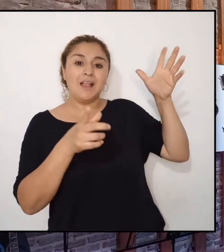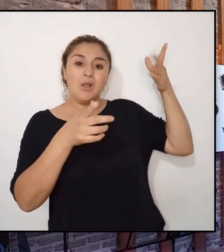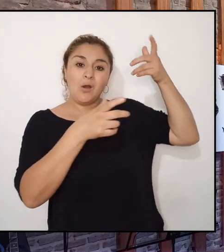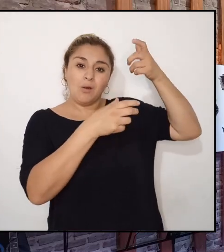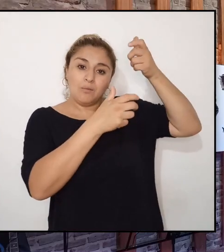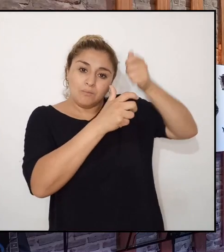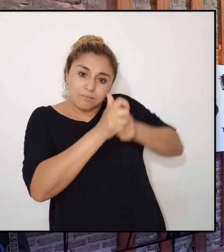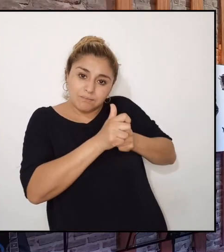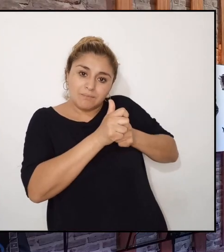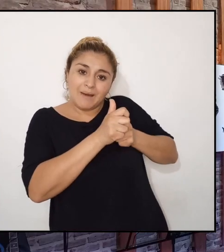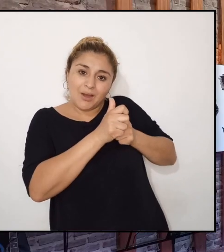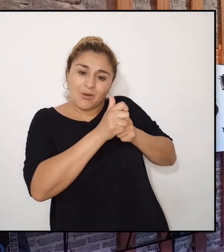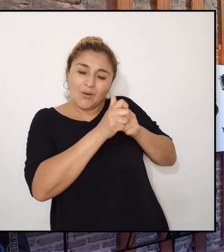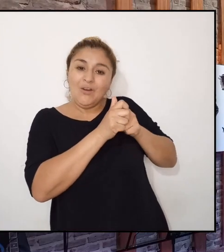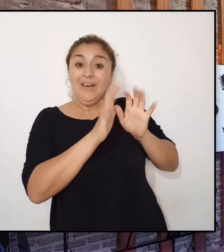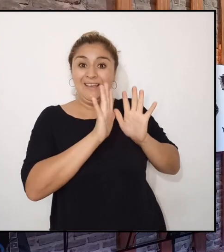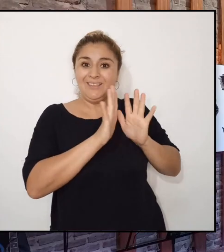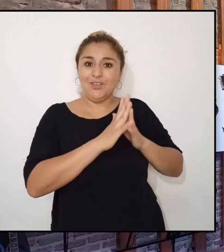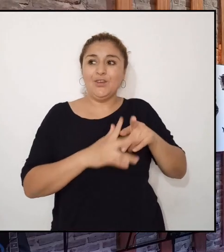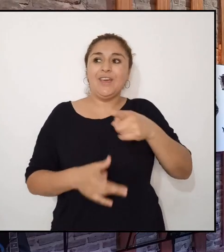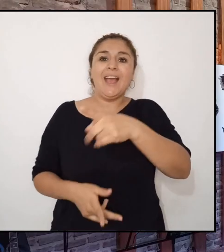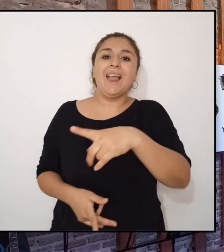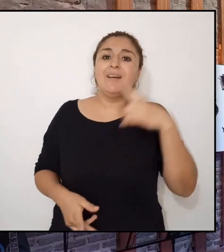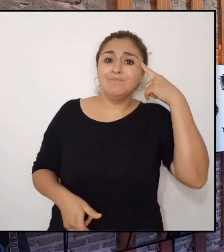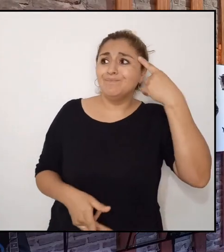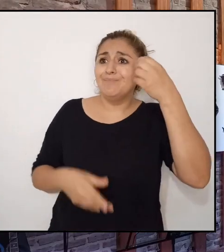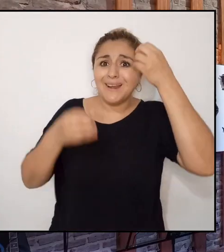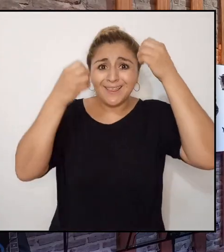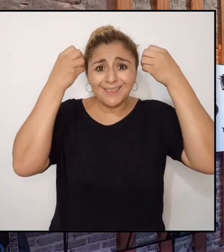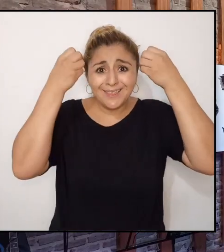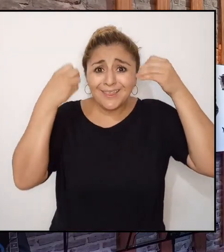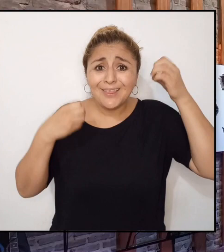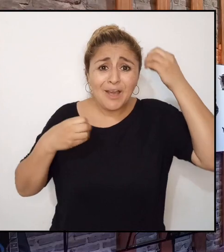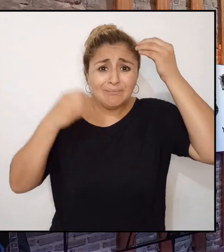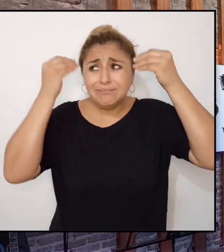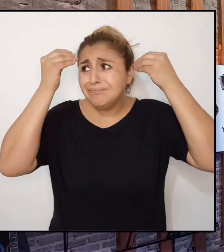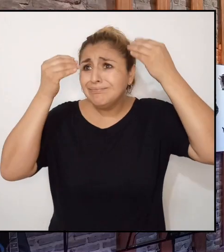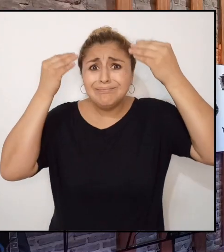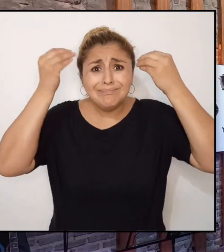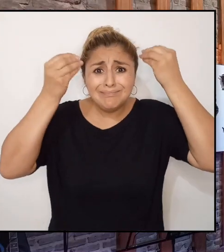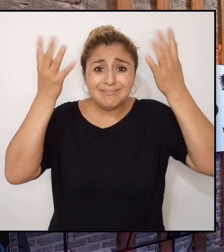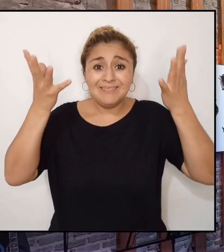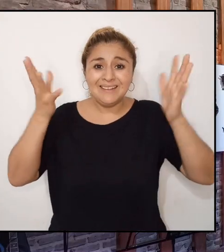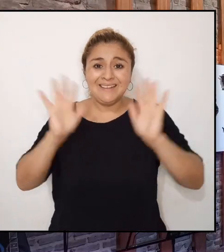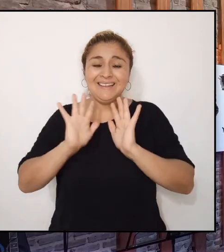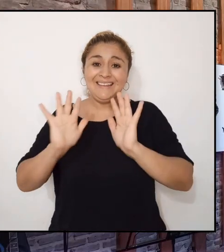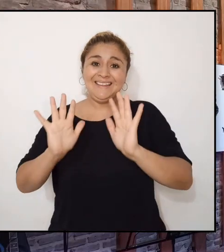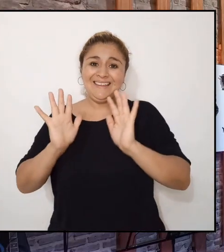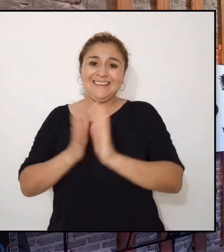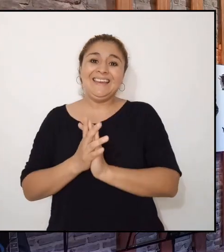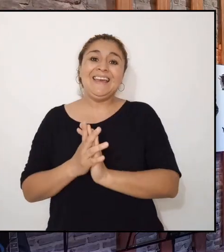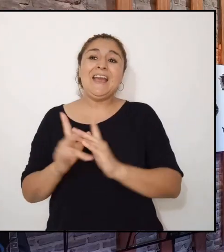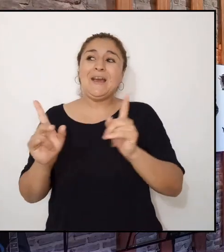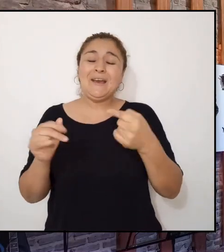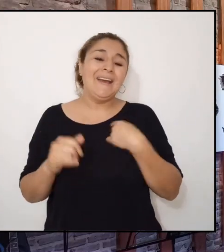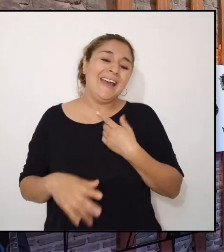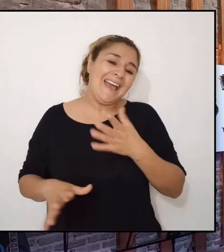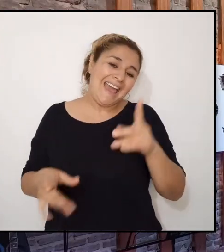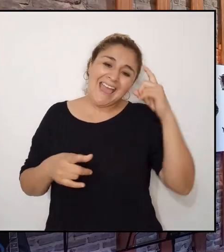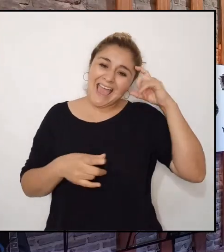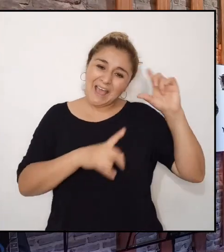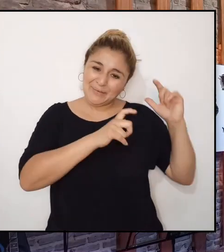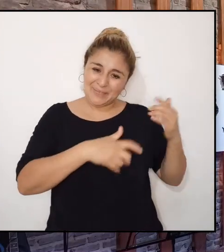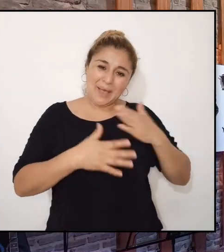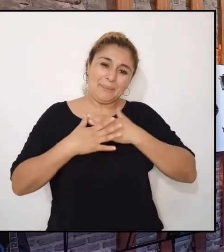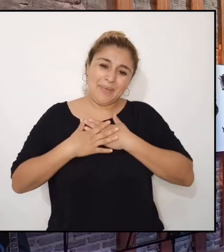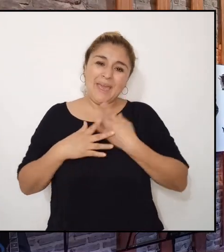El padre, de la madre, de los que están ahí, de los adultos, ¿no? No se le perdió en el supermercado, ni en el shopping, algo. Pero